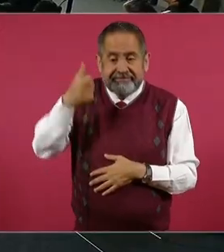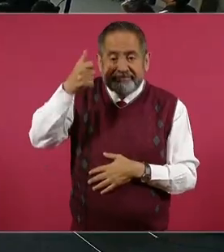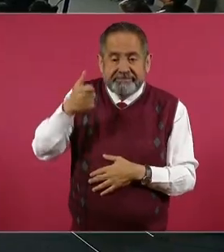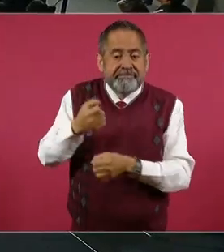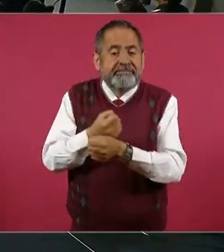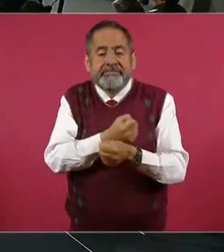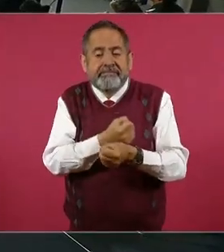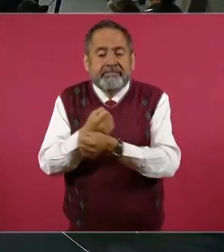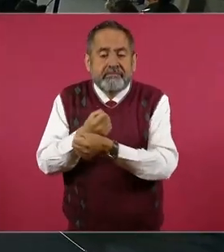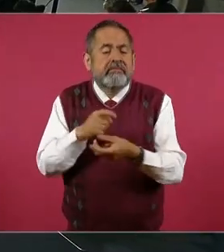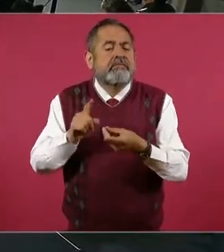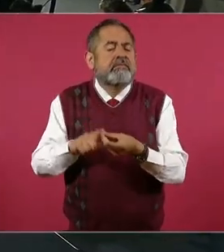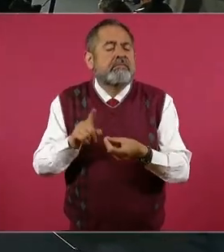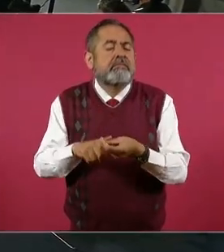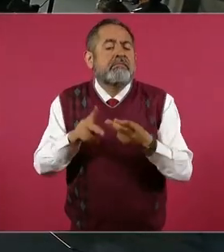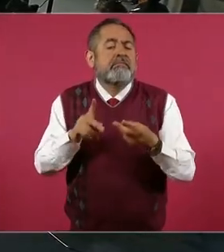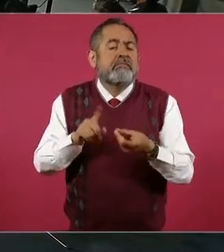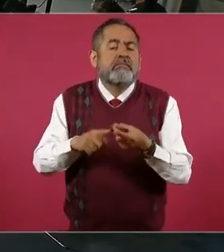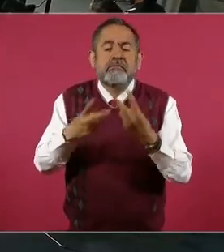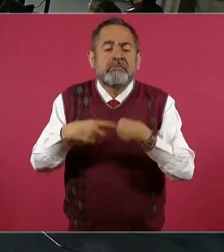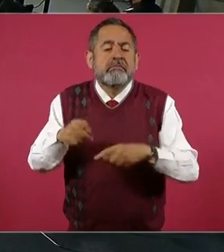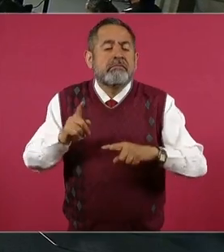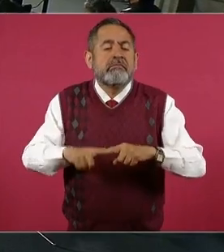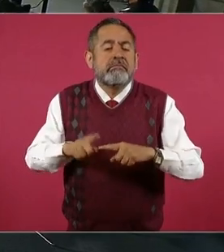fueron los que